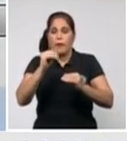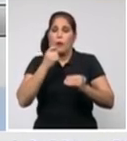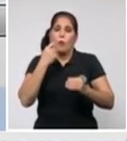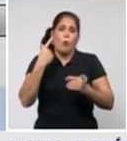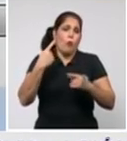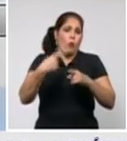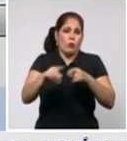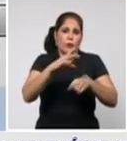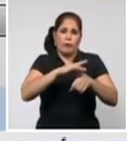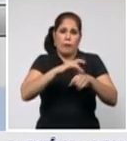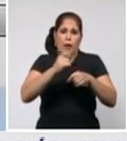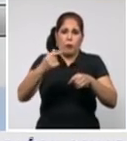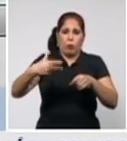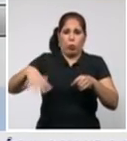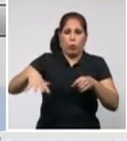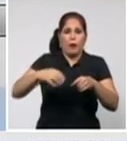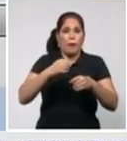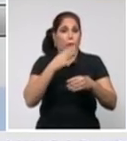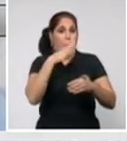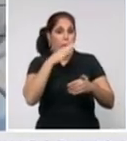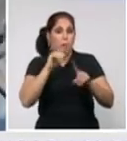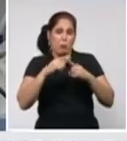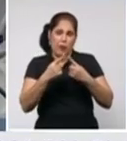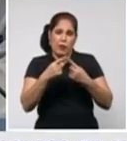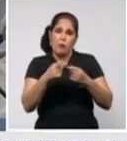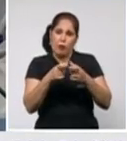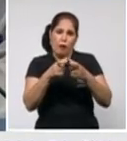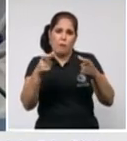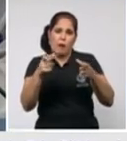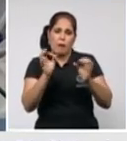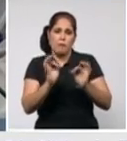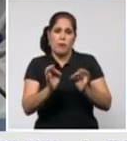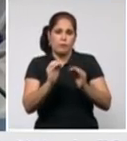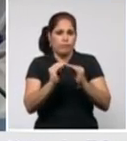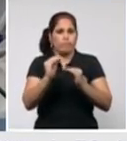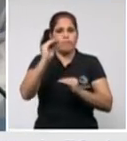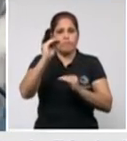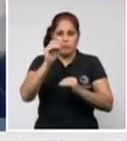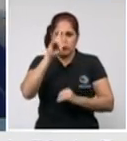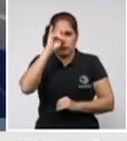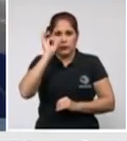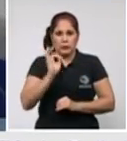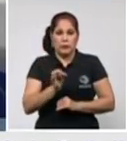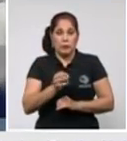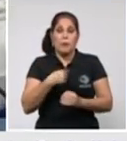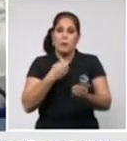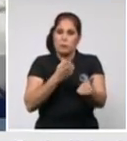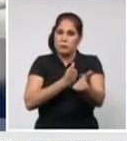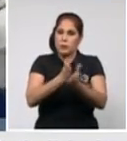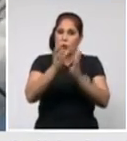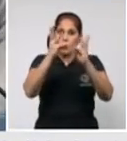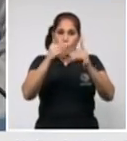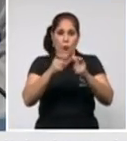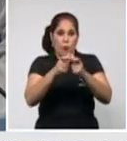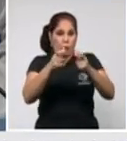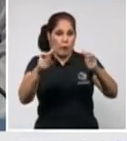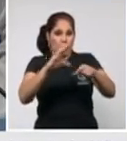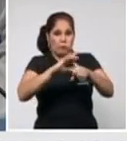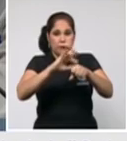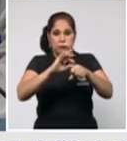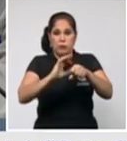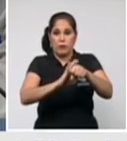otras enfermedades, pero que indiscutiblemente es alta. Y como se mantiene un número elevado de casos,